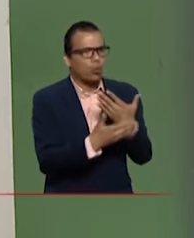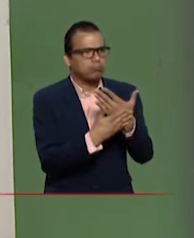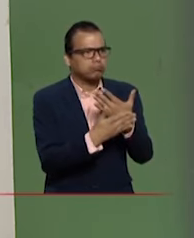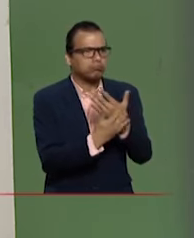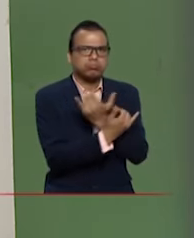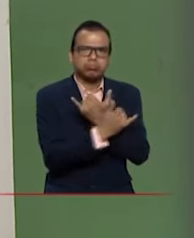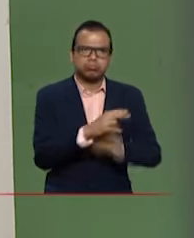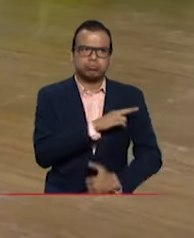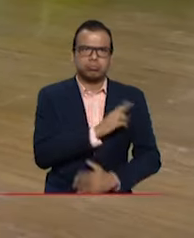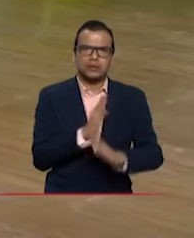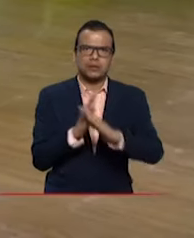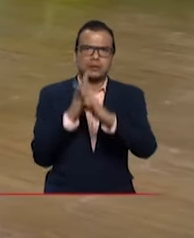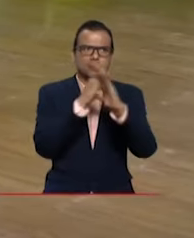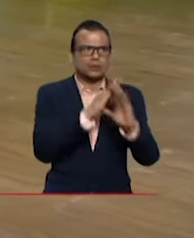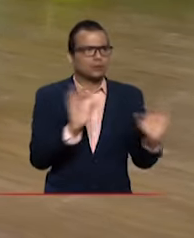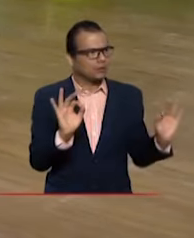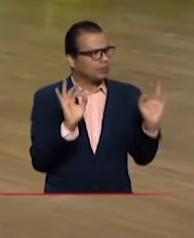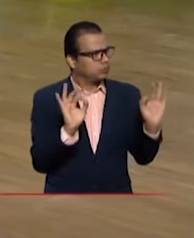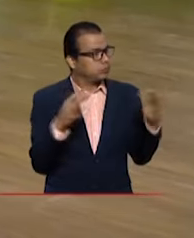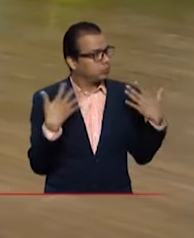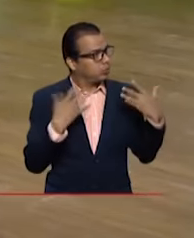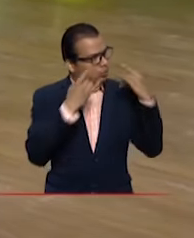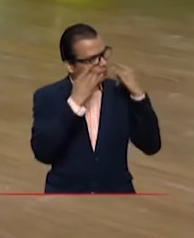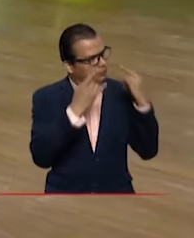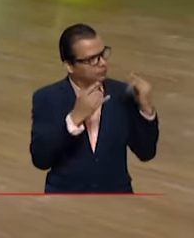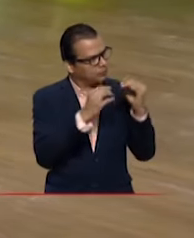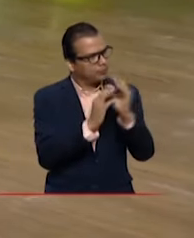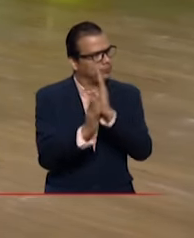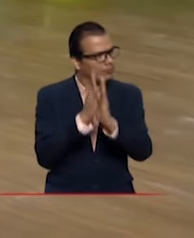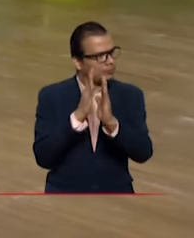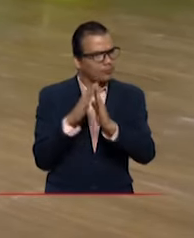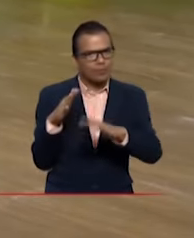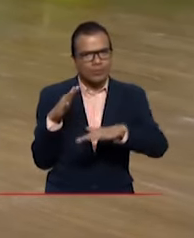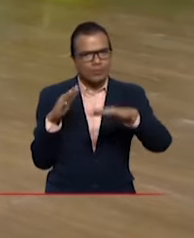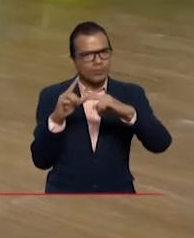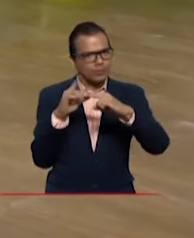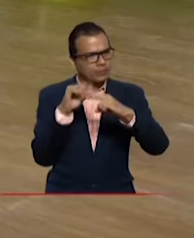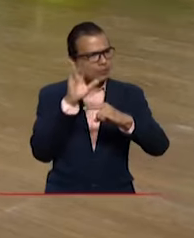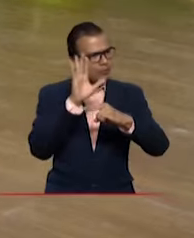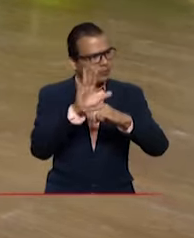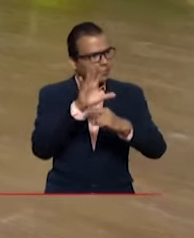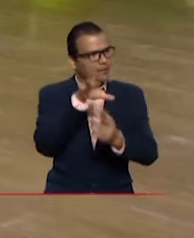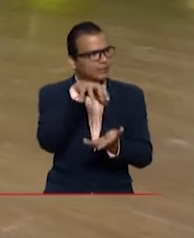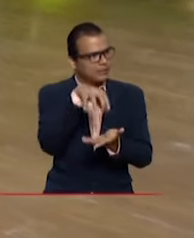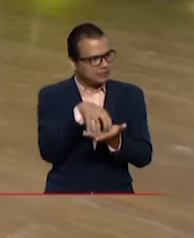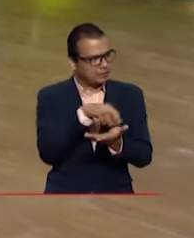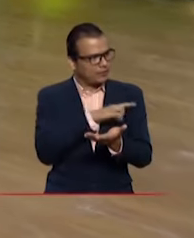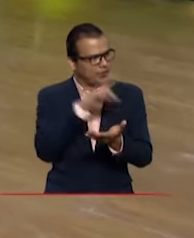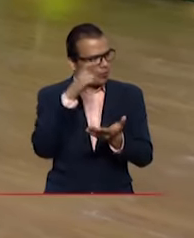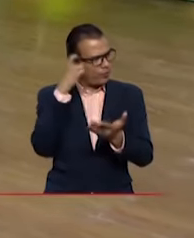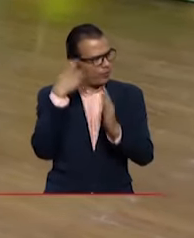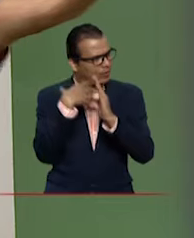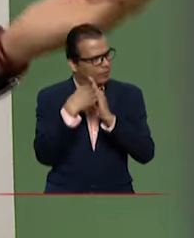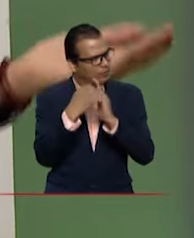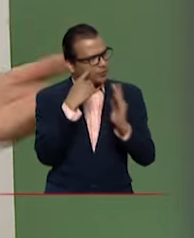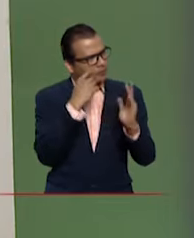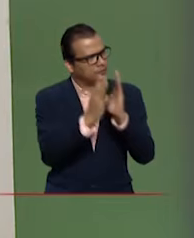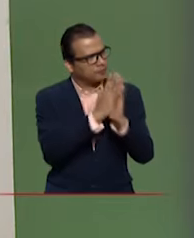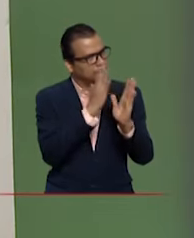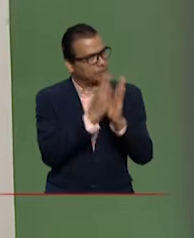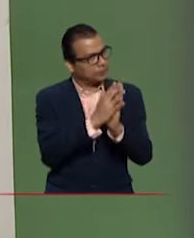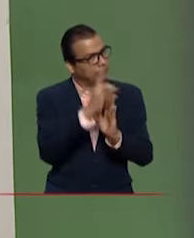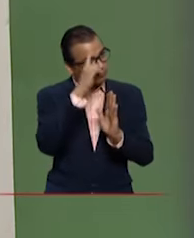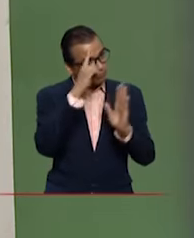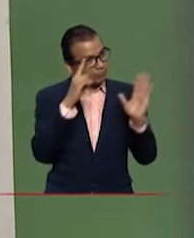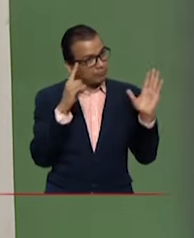está garantizada. E interesantísimo eso que nos habló ahí de la zona verde de la plazoleta de San Francisco. Ahondemos un poco, ¿por qué ir a esta